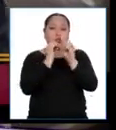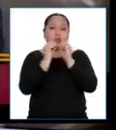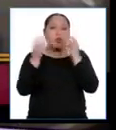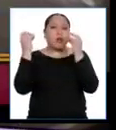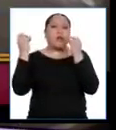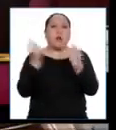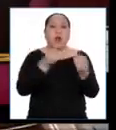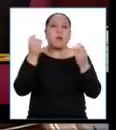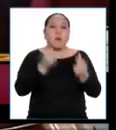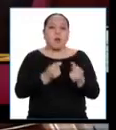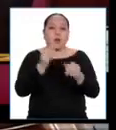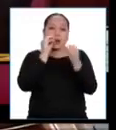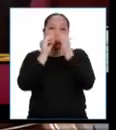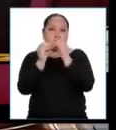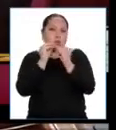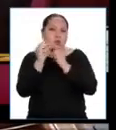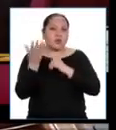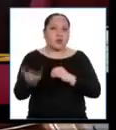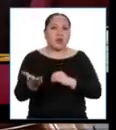que atender.